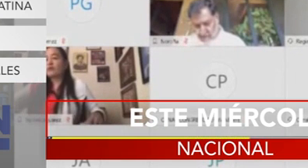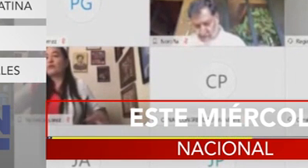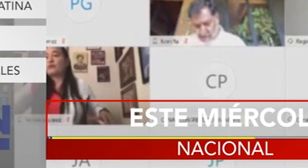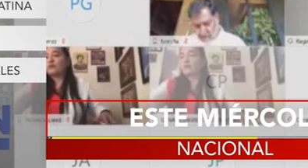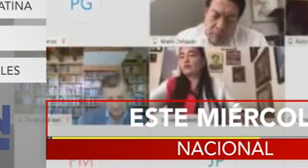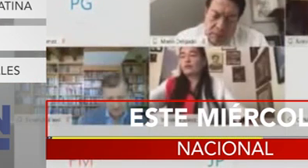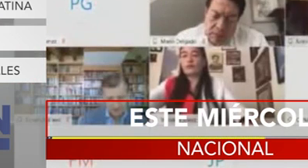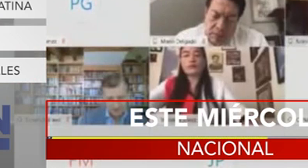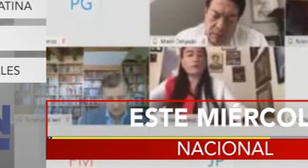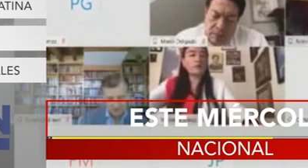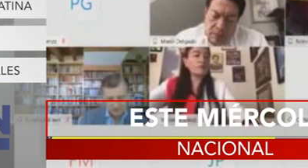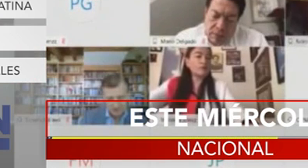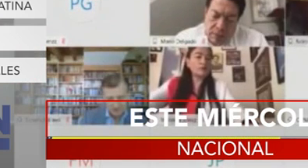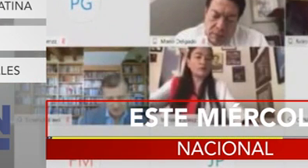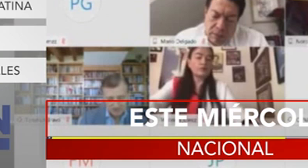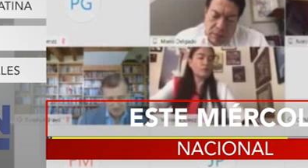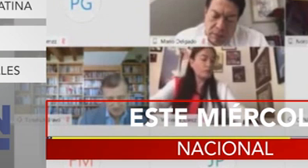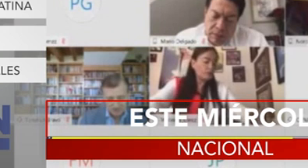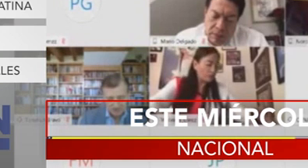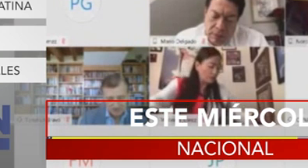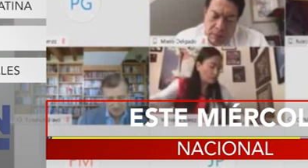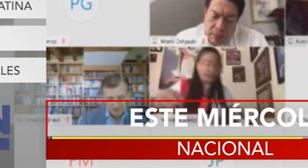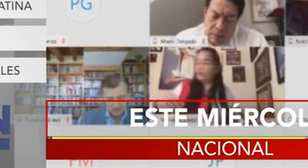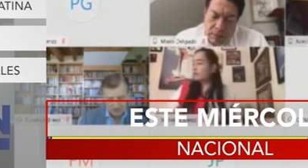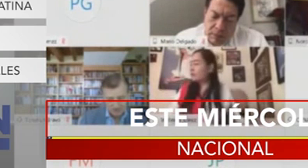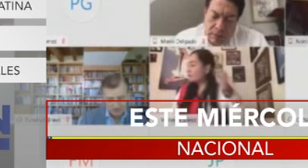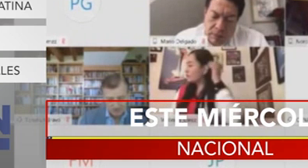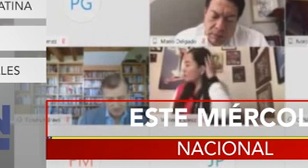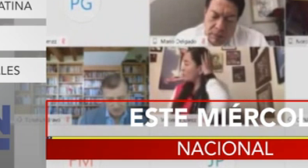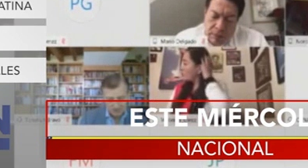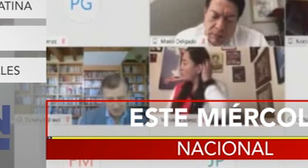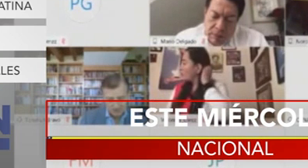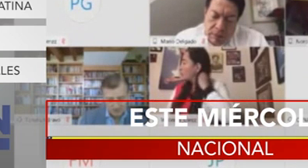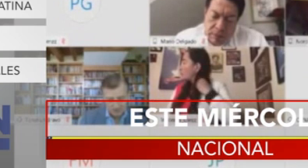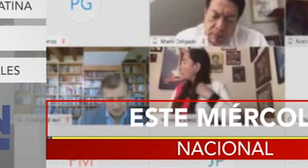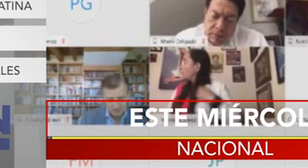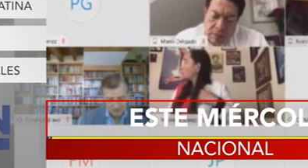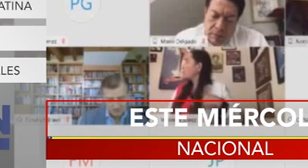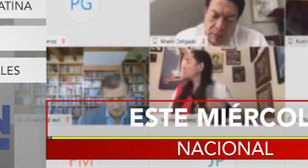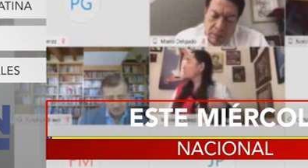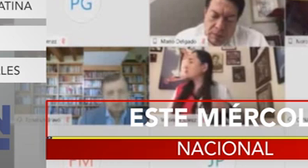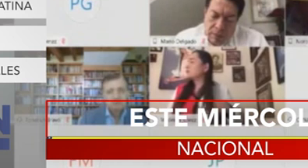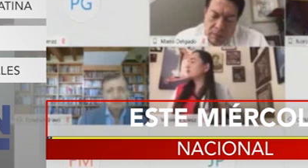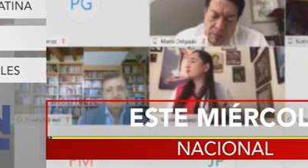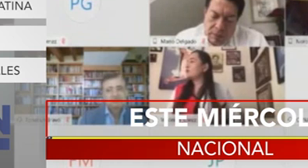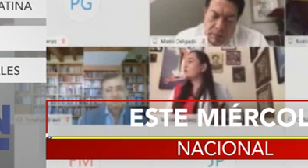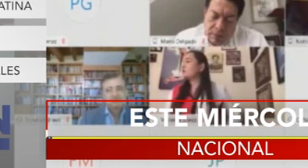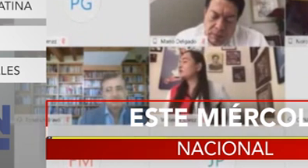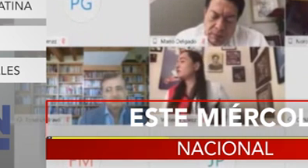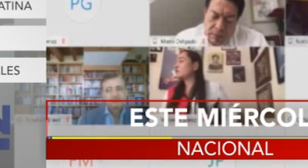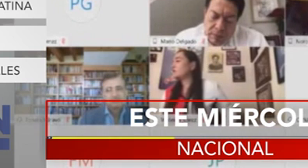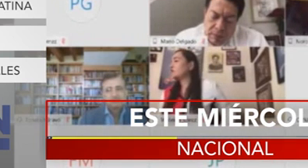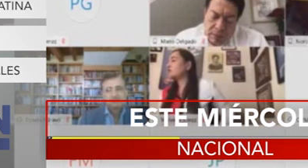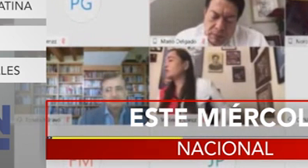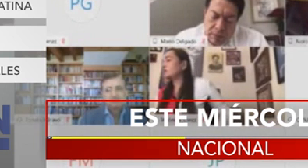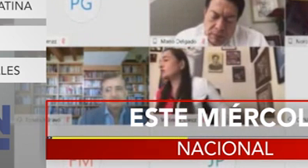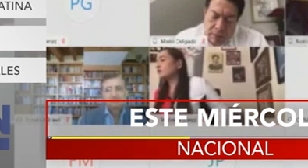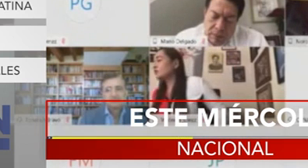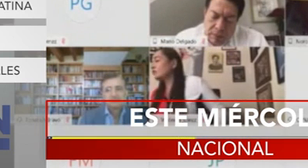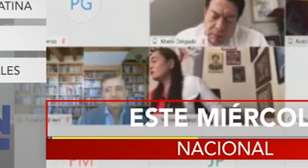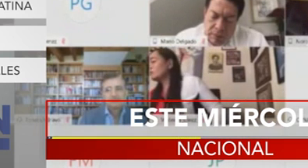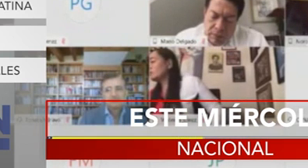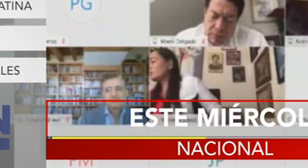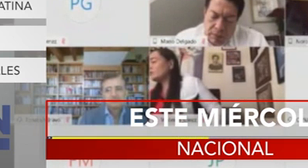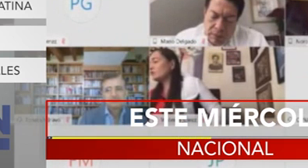2/3 partes del total de asistentes en la sesión. En caso de que no haya consenso y algún acuerdo entre todas las fracciones partidistas, se deberá convocar al pleno a